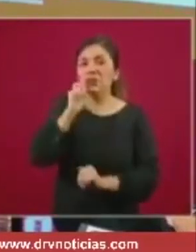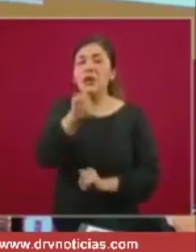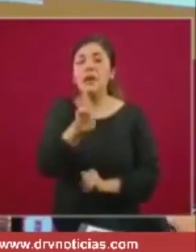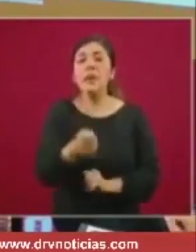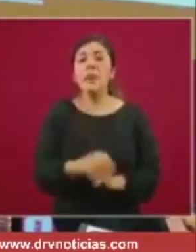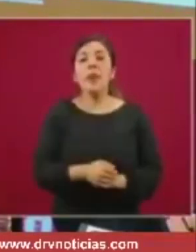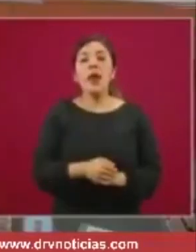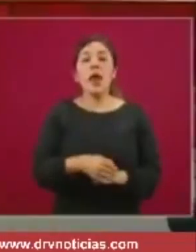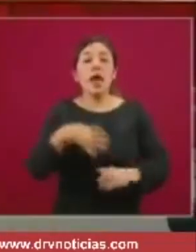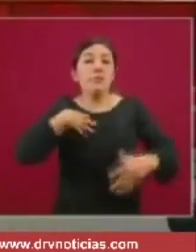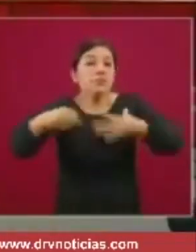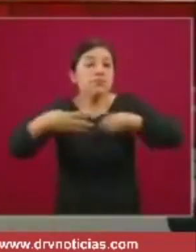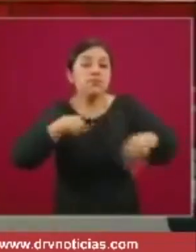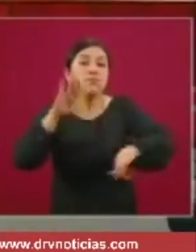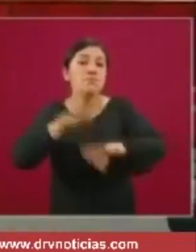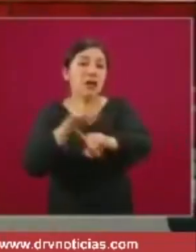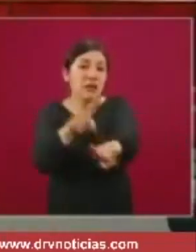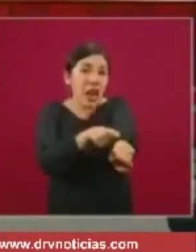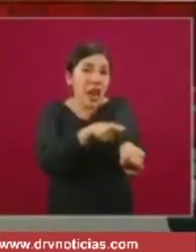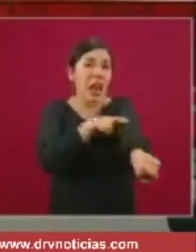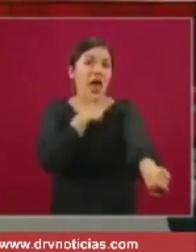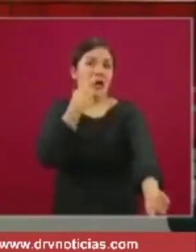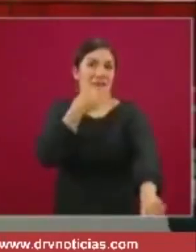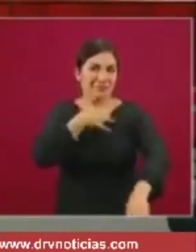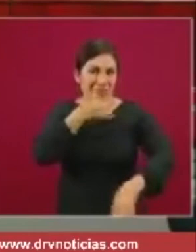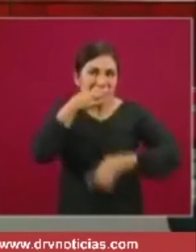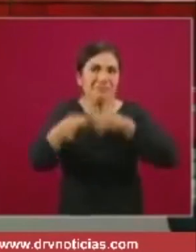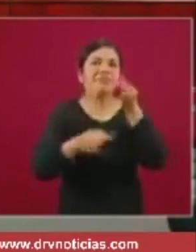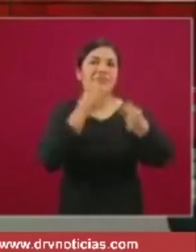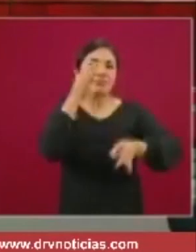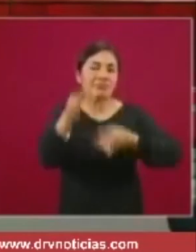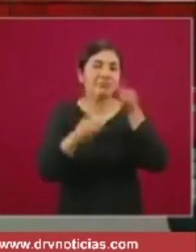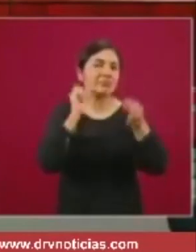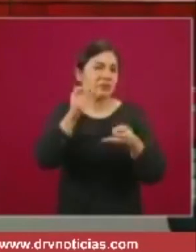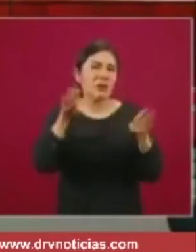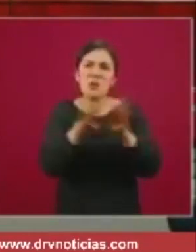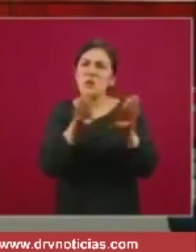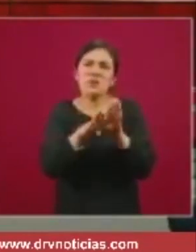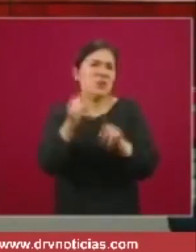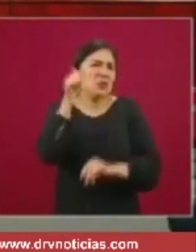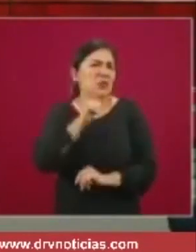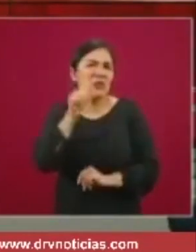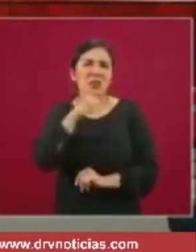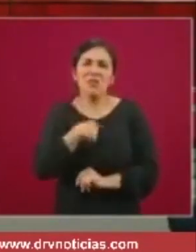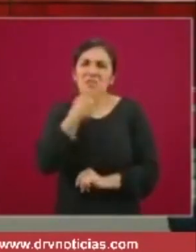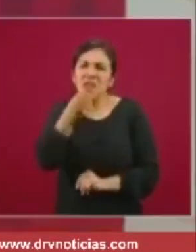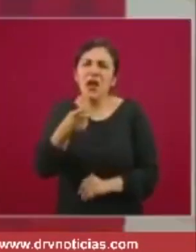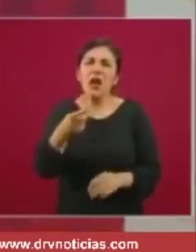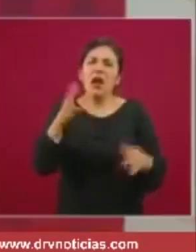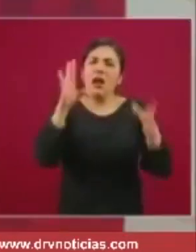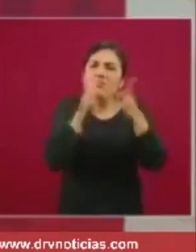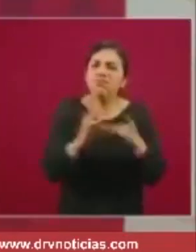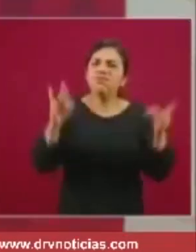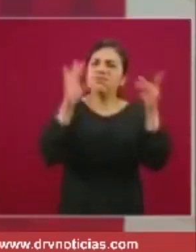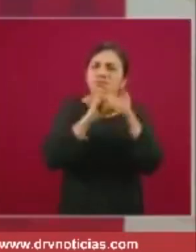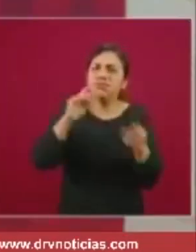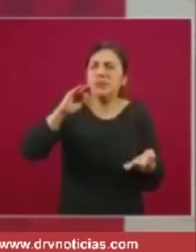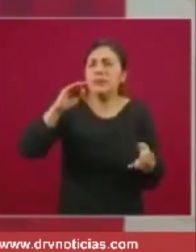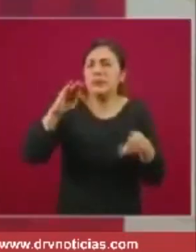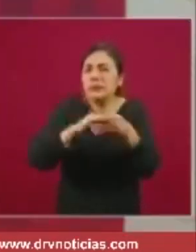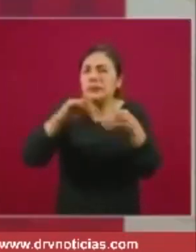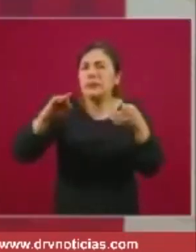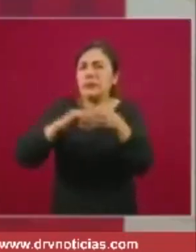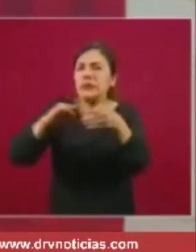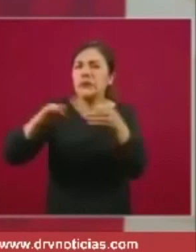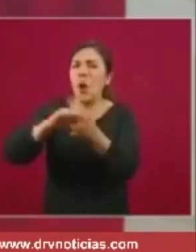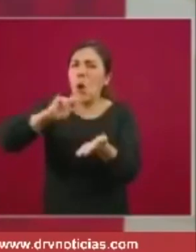comprobado científicamente es que disminuye, ayuda, ayuda, colabora a que no haya contagios, úsenlo. ¿Quiere usar